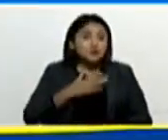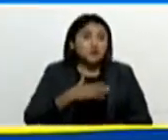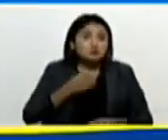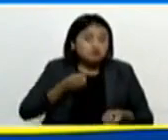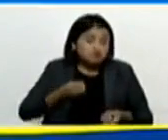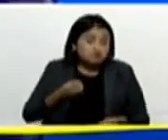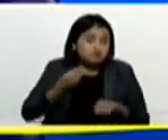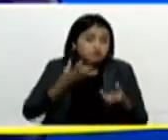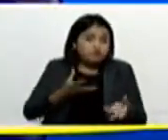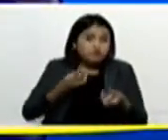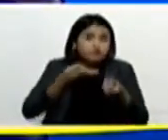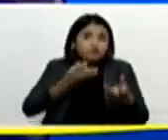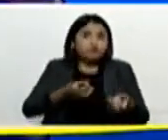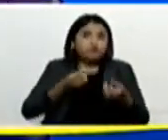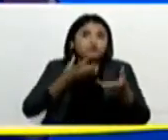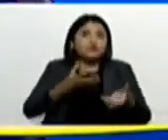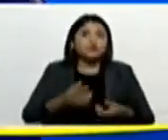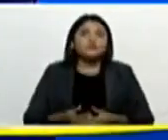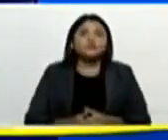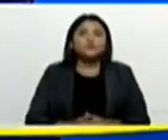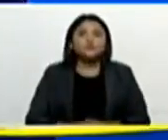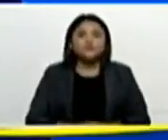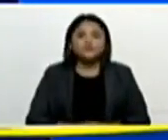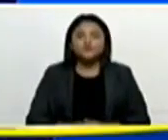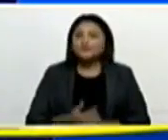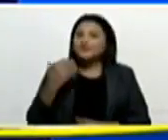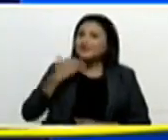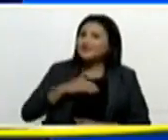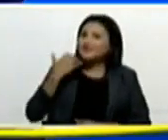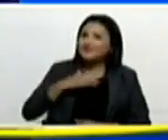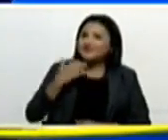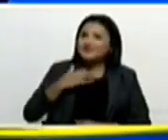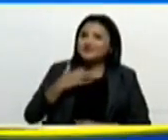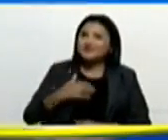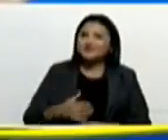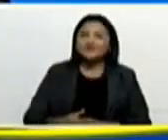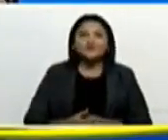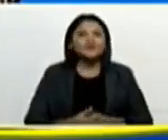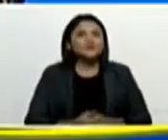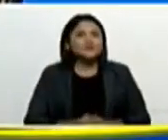vez, fui disciplinado ahí.